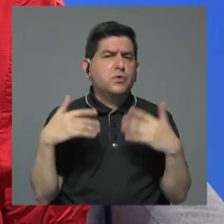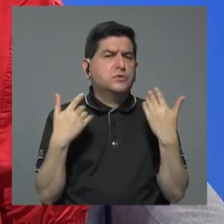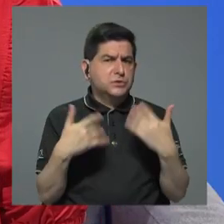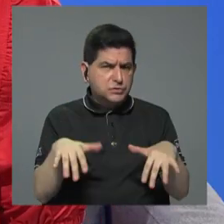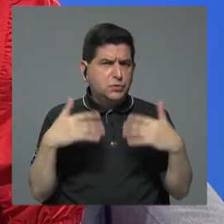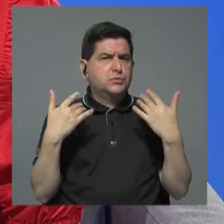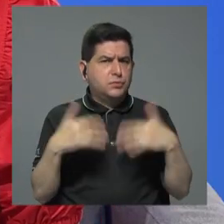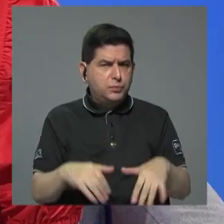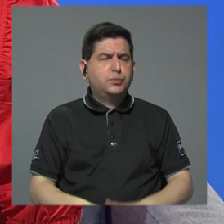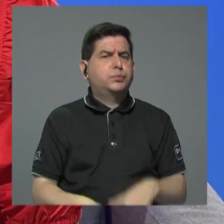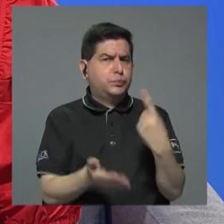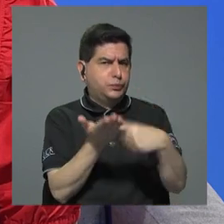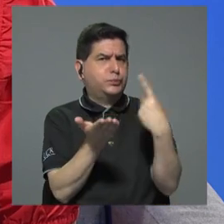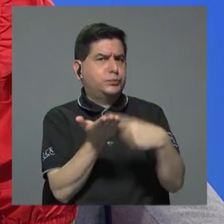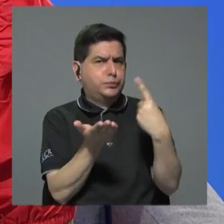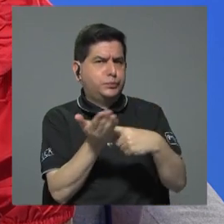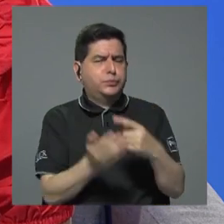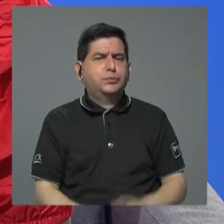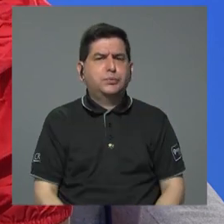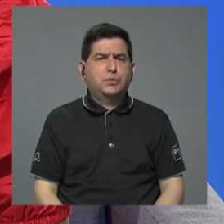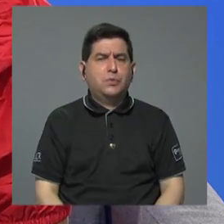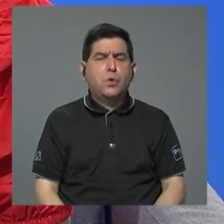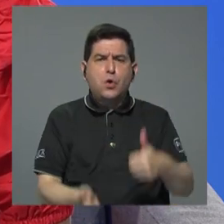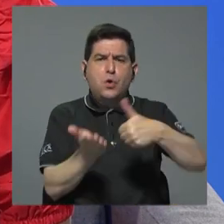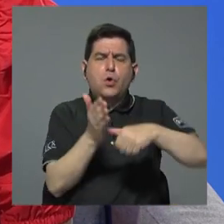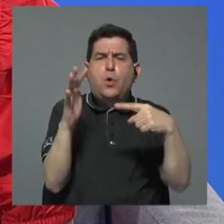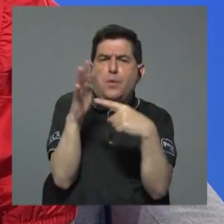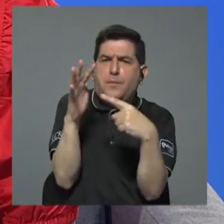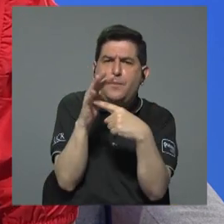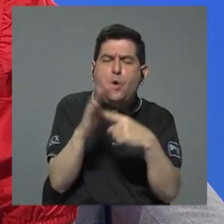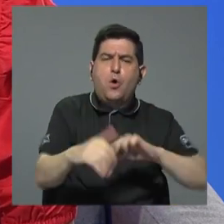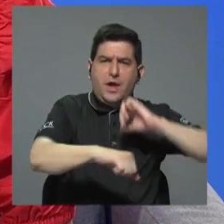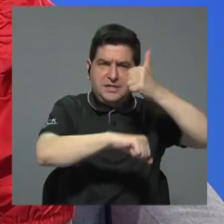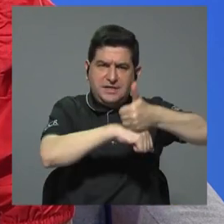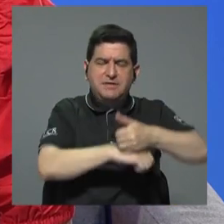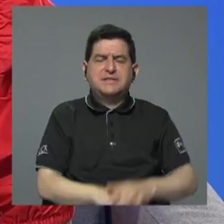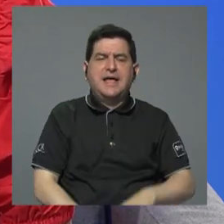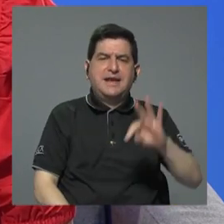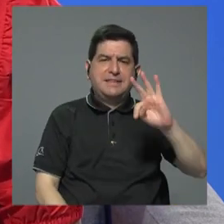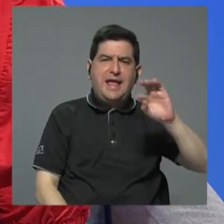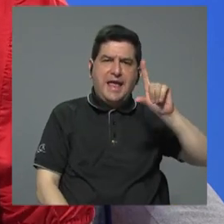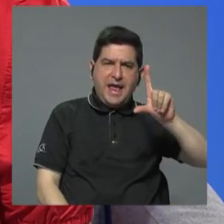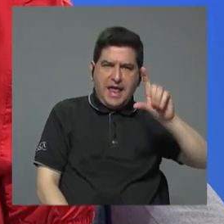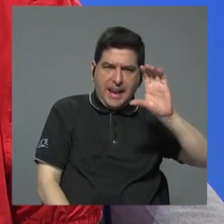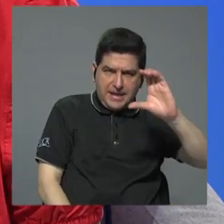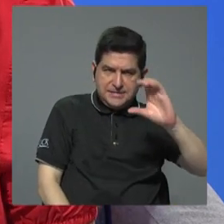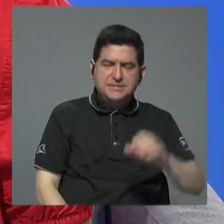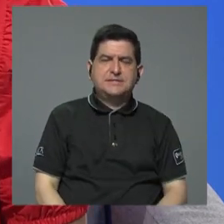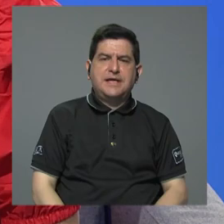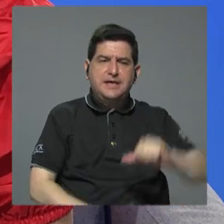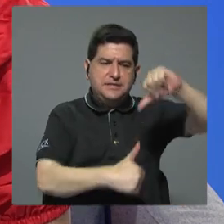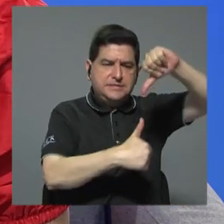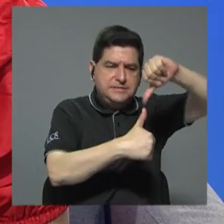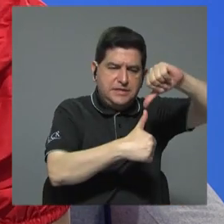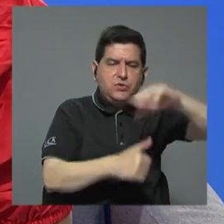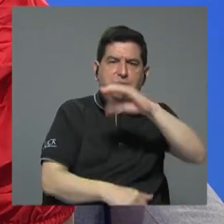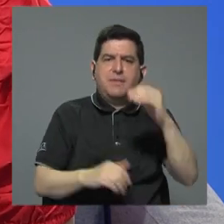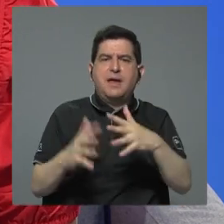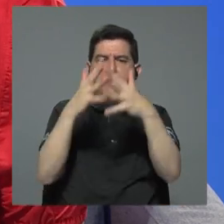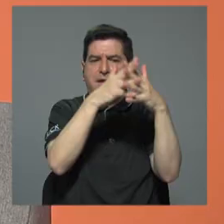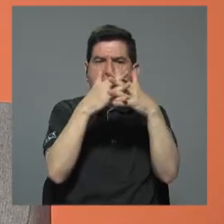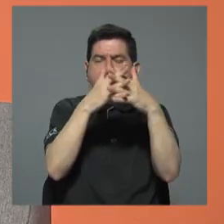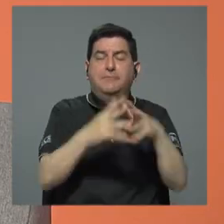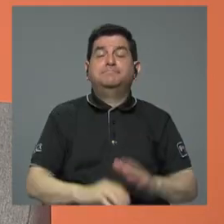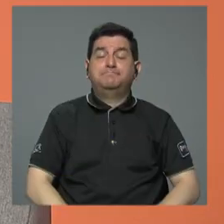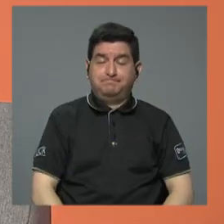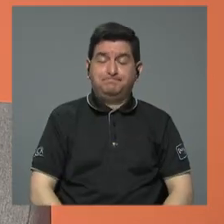bastante controversiales, como lo que fue el referendo para definir el Tratado de Libre Comercio entre Centroamérica y los Estados Unidos. Correcto.